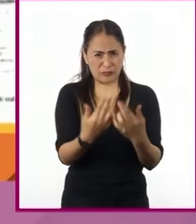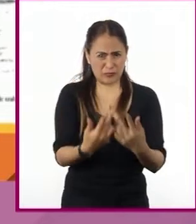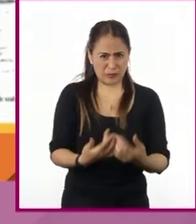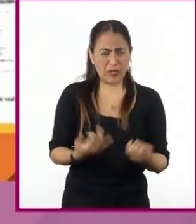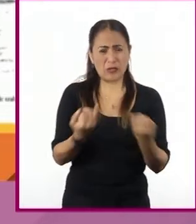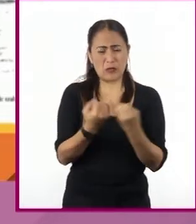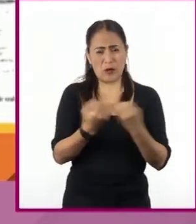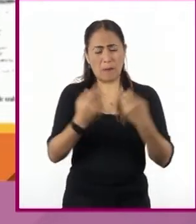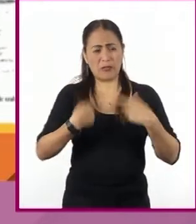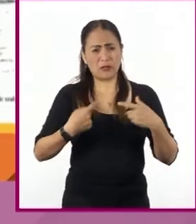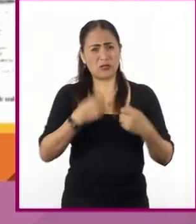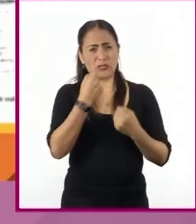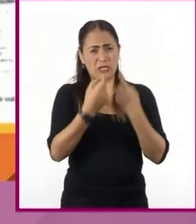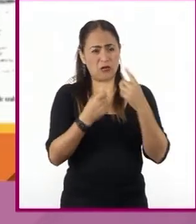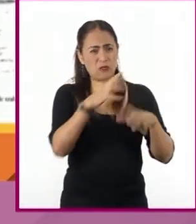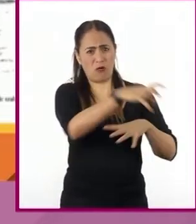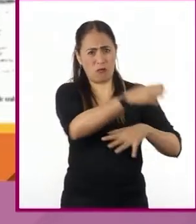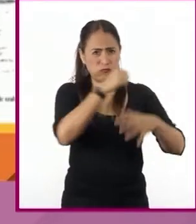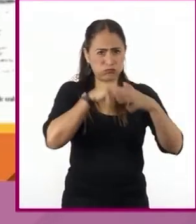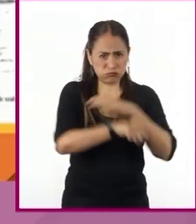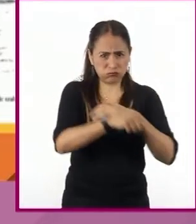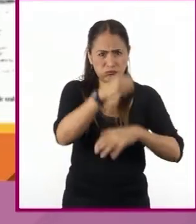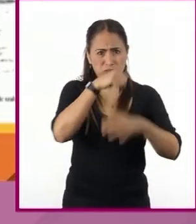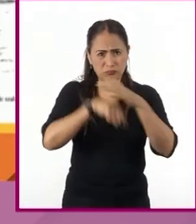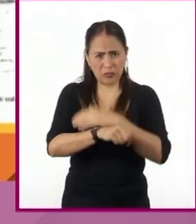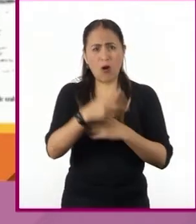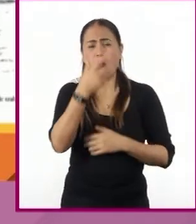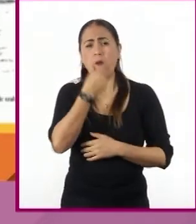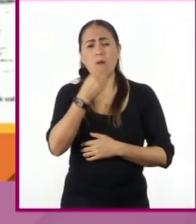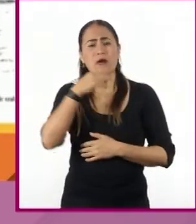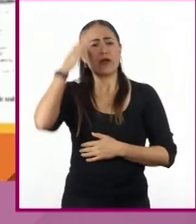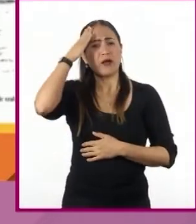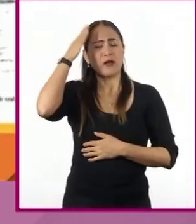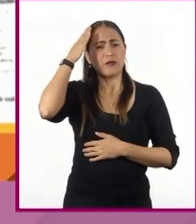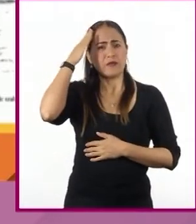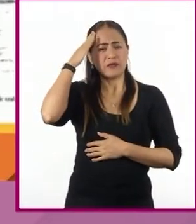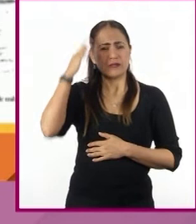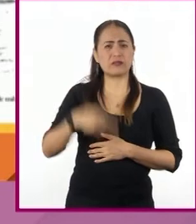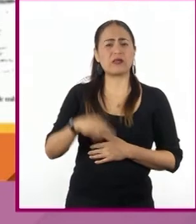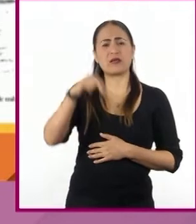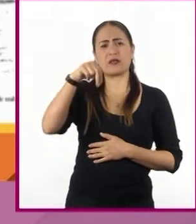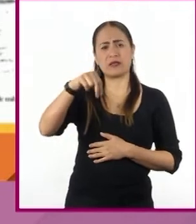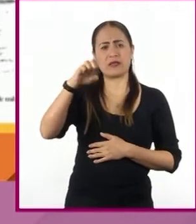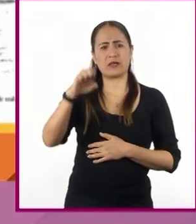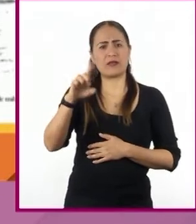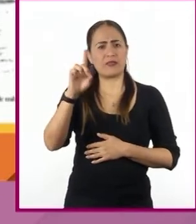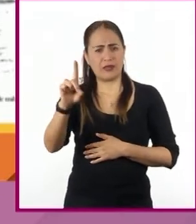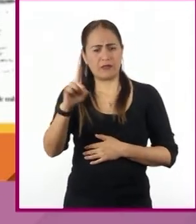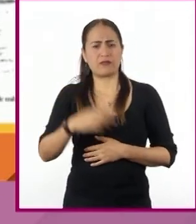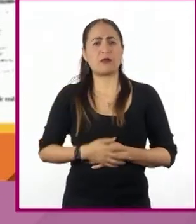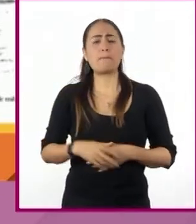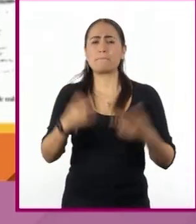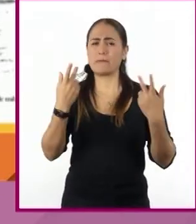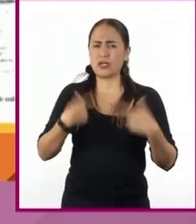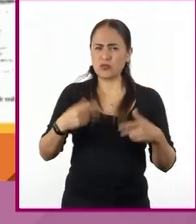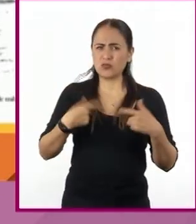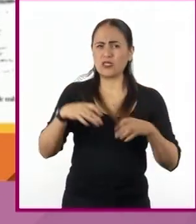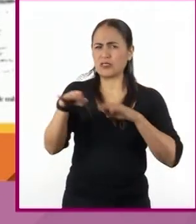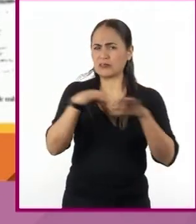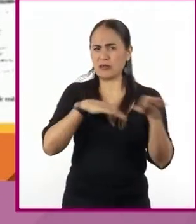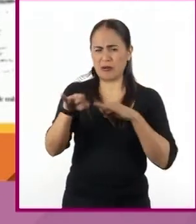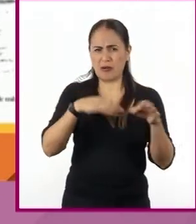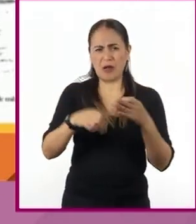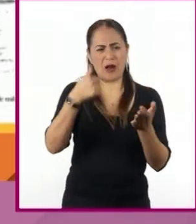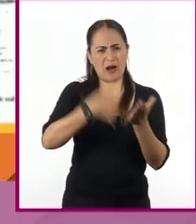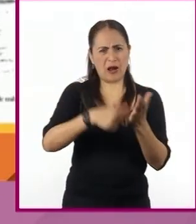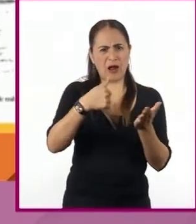algunos manifestantes. Liderados por el mítico tejedor Ned Ludd, los trabajadores enviaron cartas amenazantes a